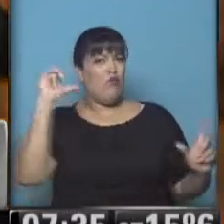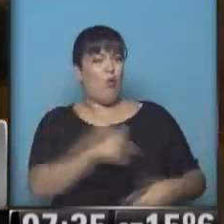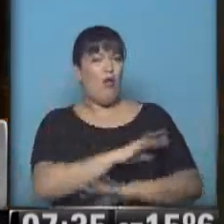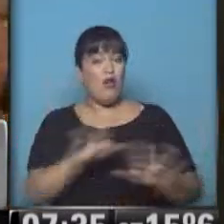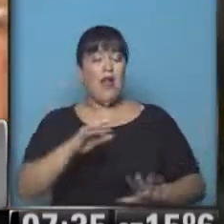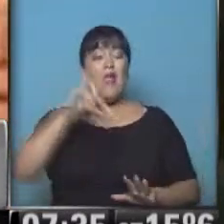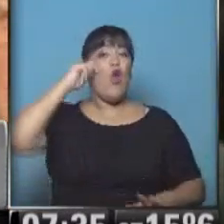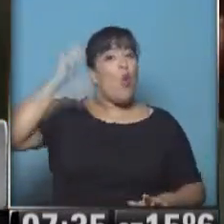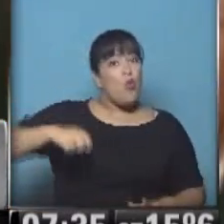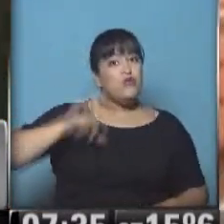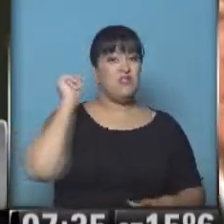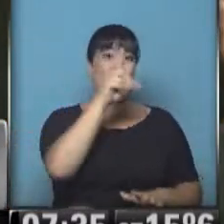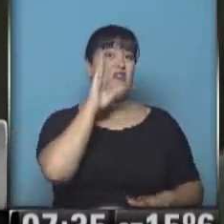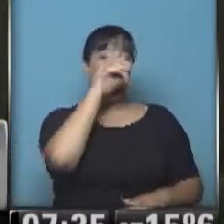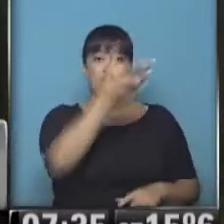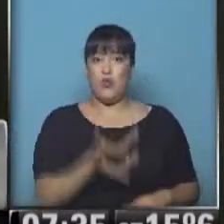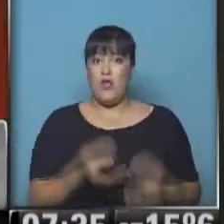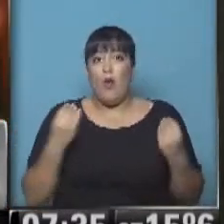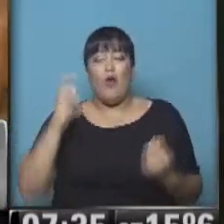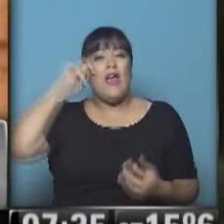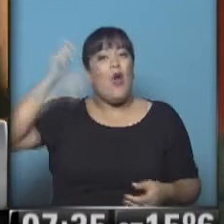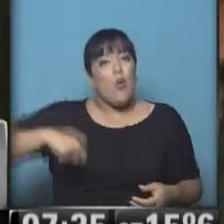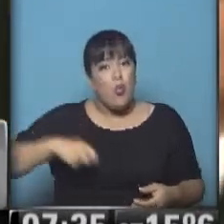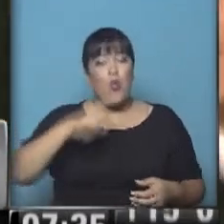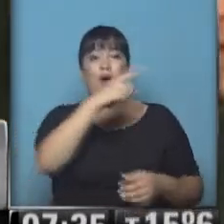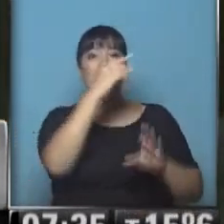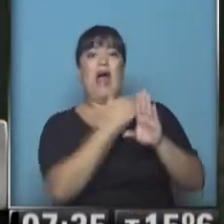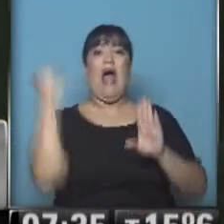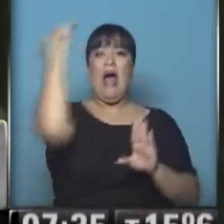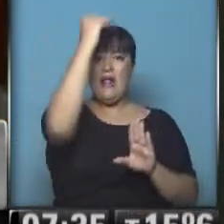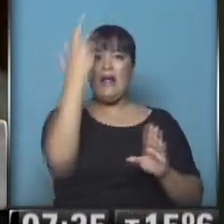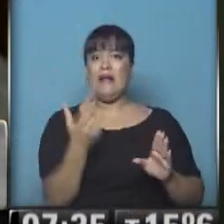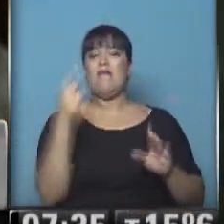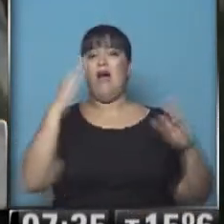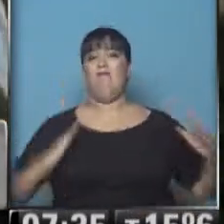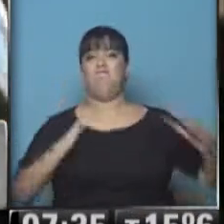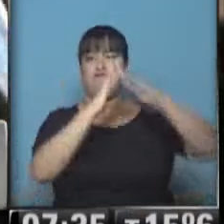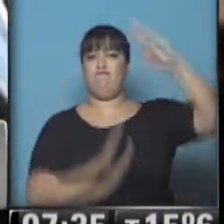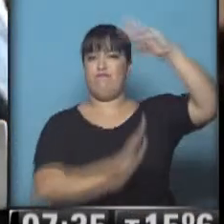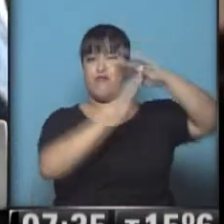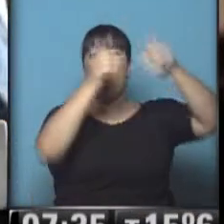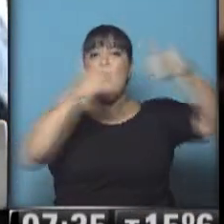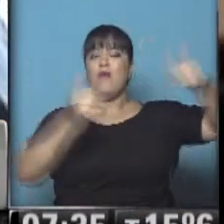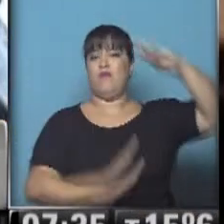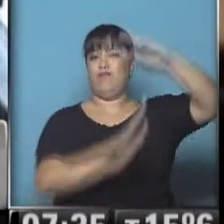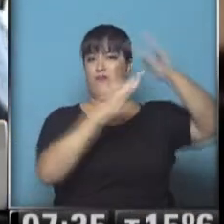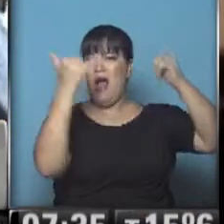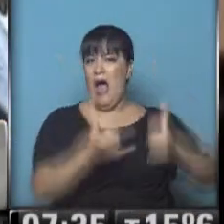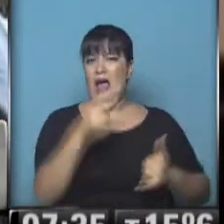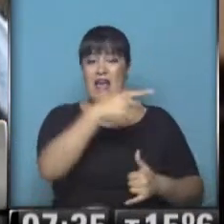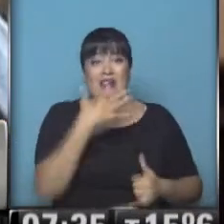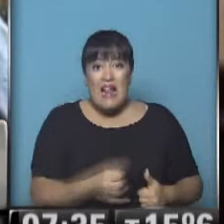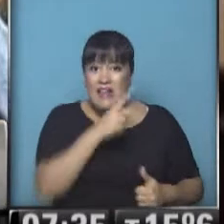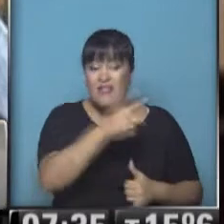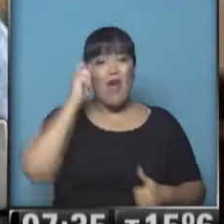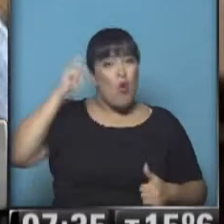norteamericano porque y tiene por encima de una cámara operación ley por encima de la cama está la corte es indignante lo que está pasando es